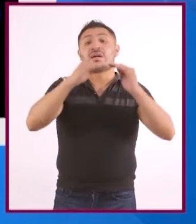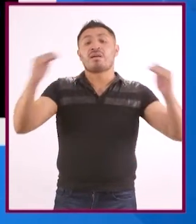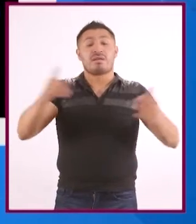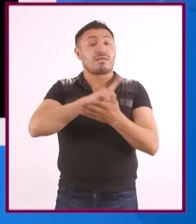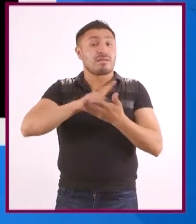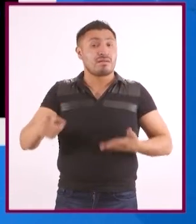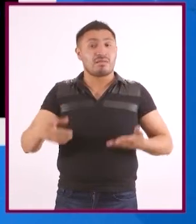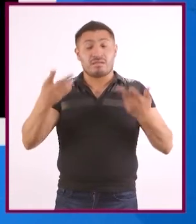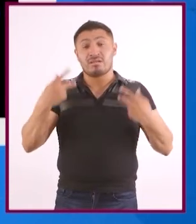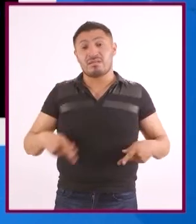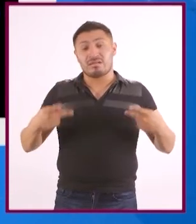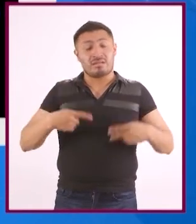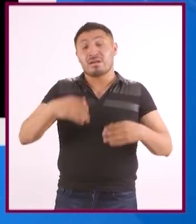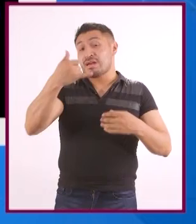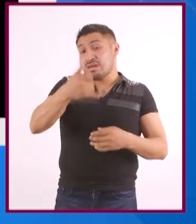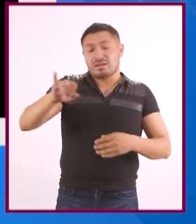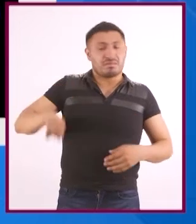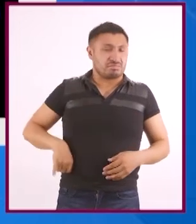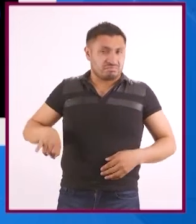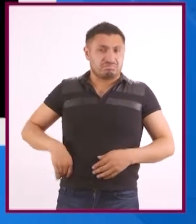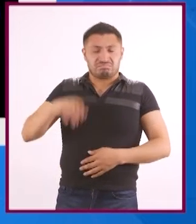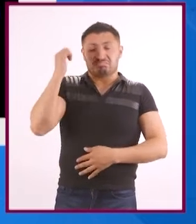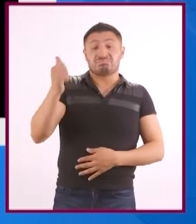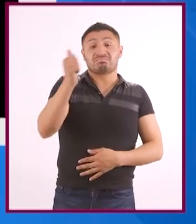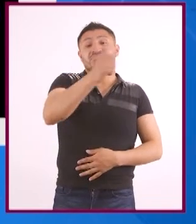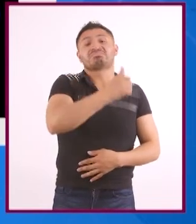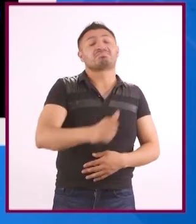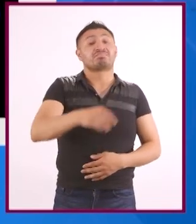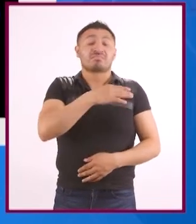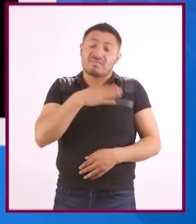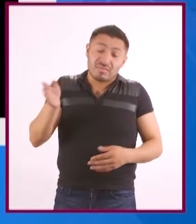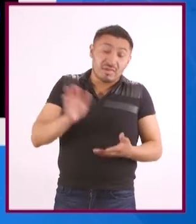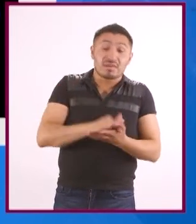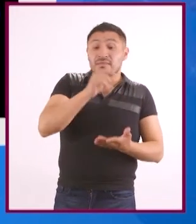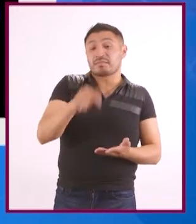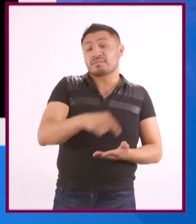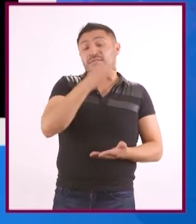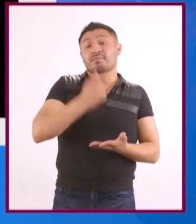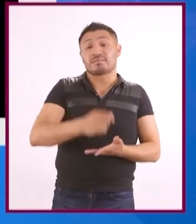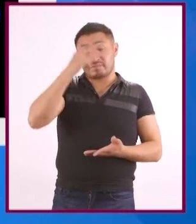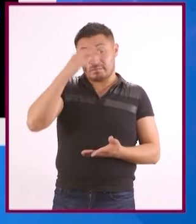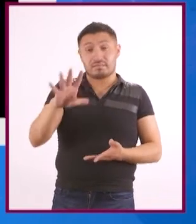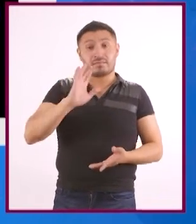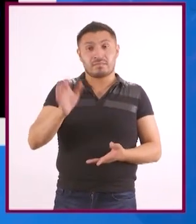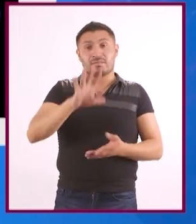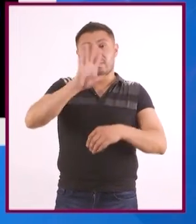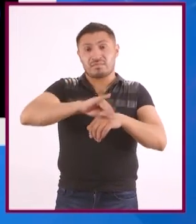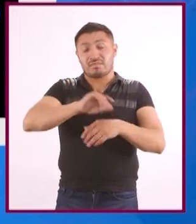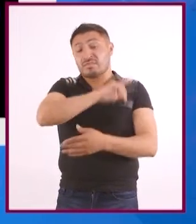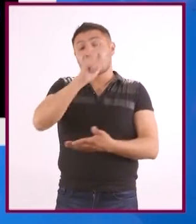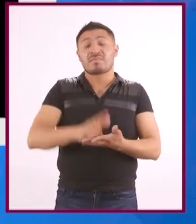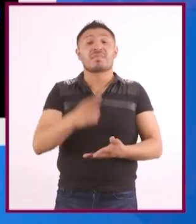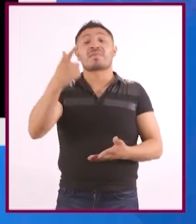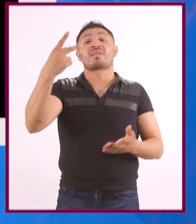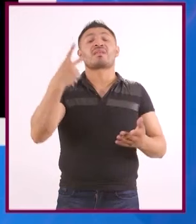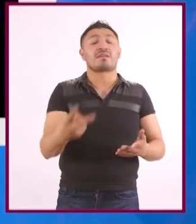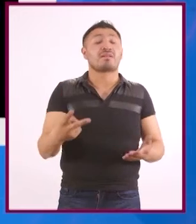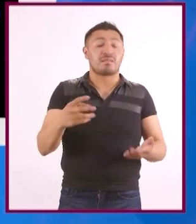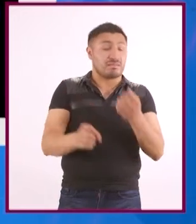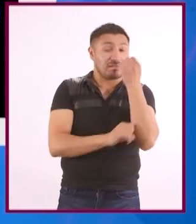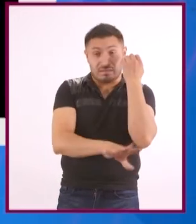los derechos y los intereses que están en juego. Bueno, en el caso de la Ciudad de México, cuando se legaliza el aborto en